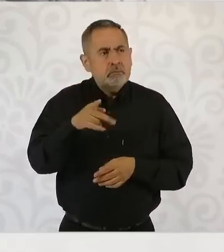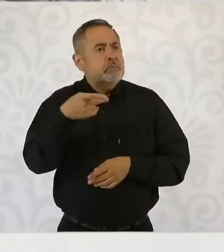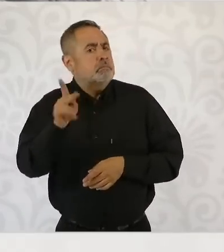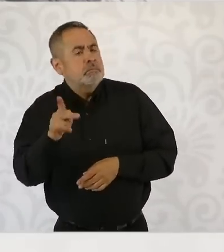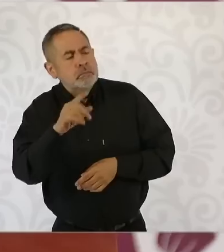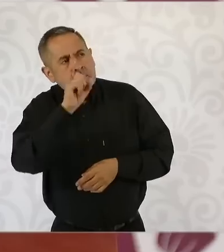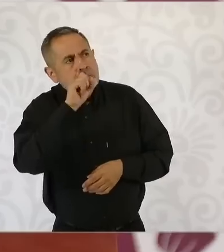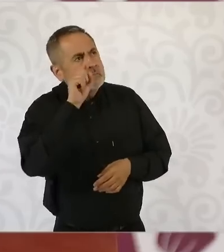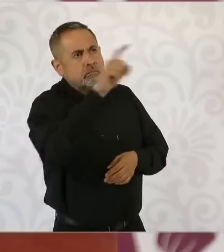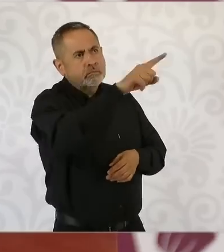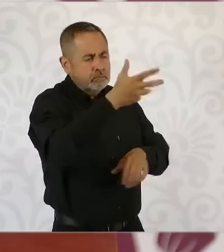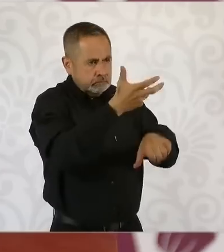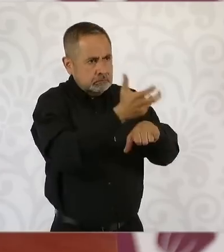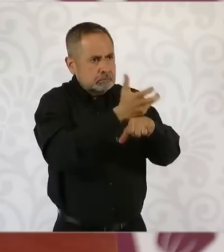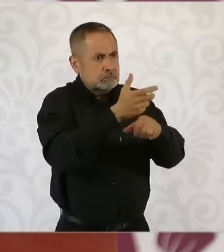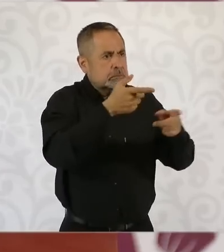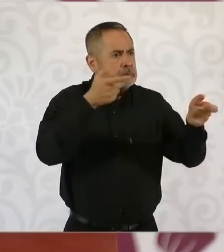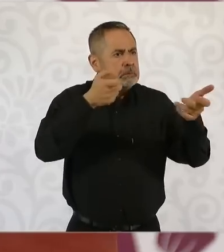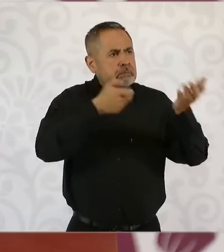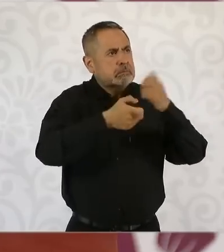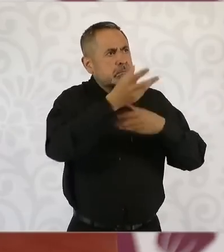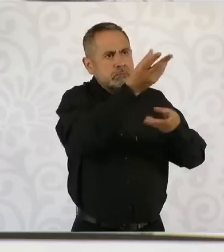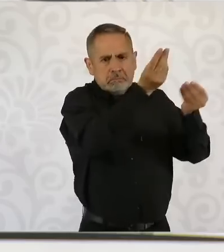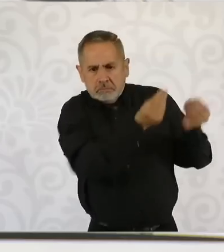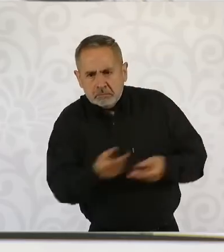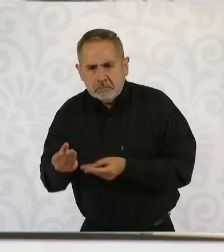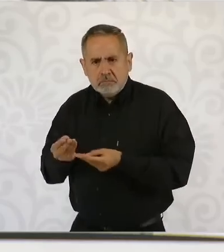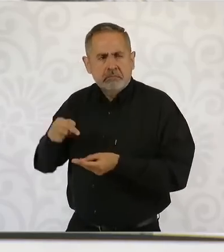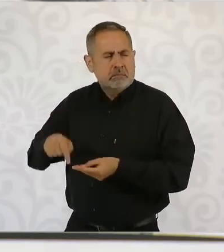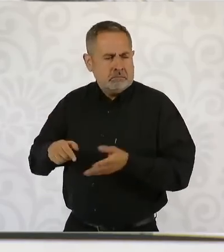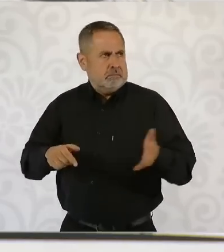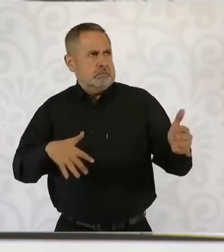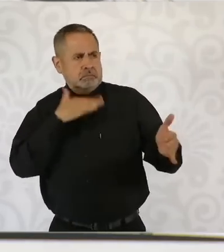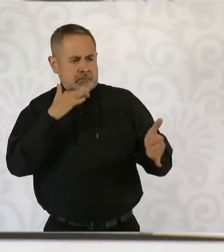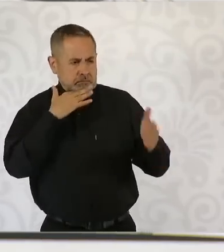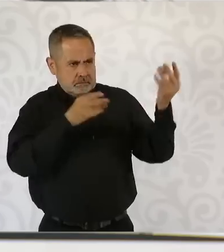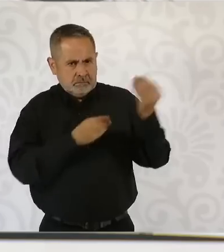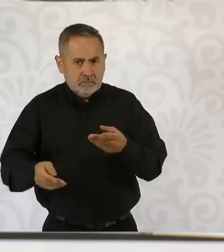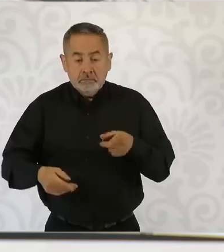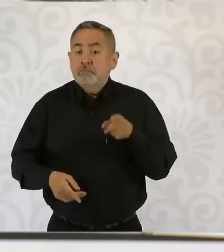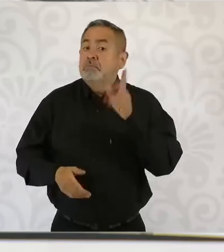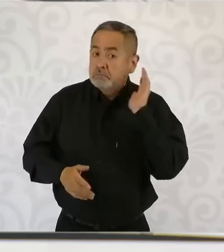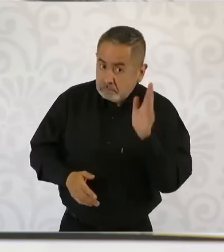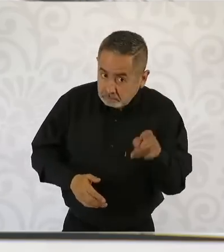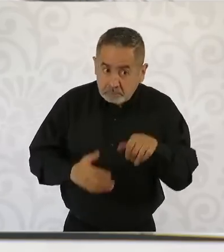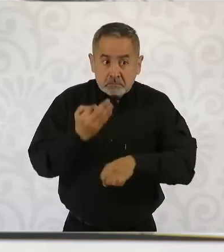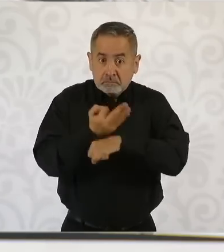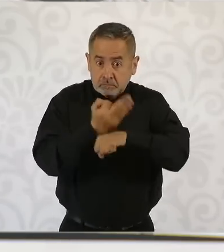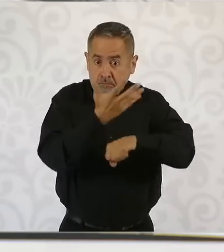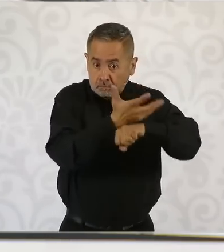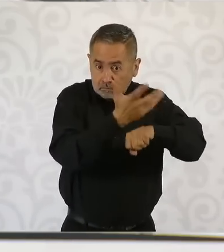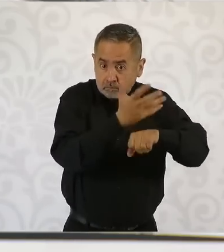entrando tráfico ilegal de armas a México. Ellos han hecho varias incautaciones de armas en Estados